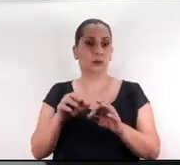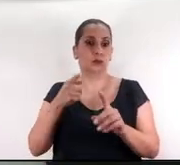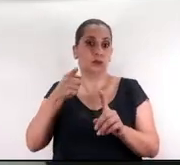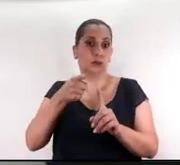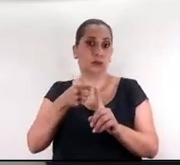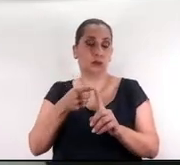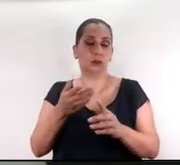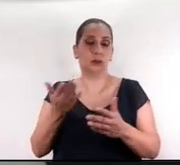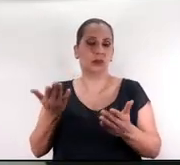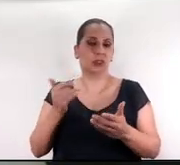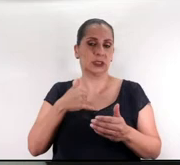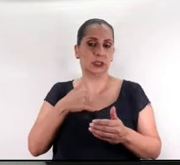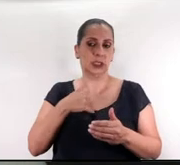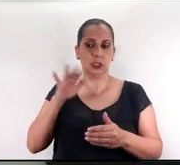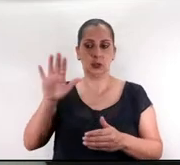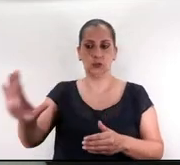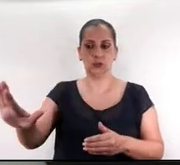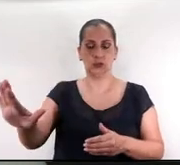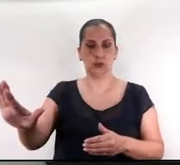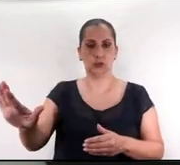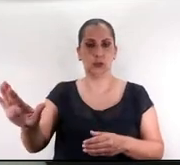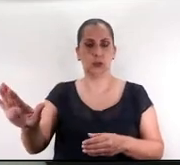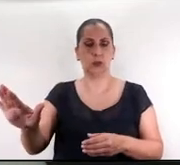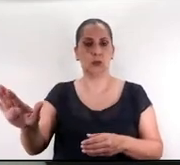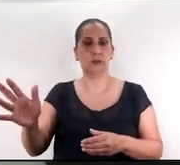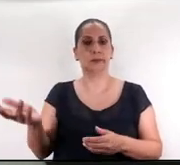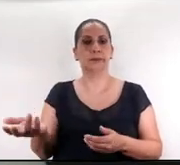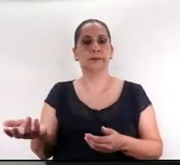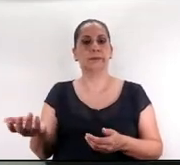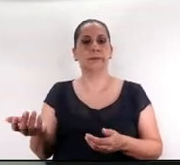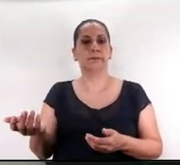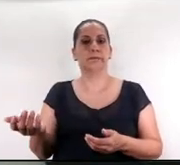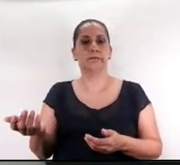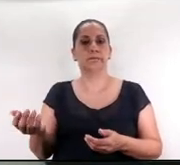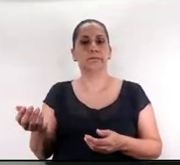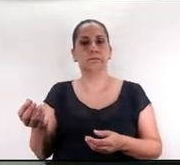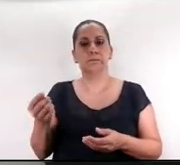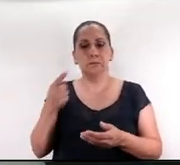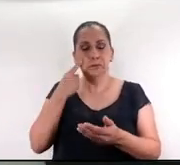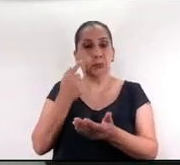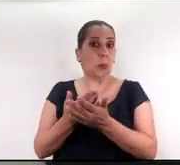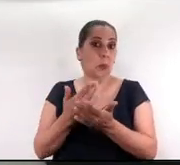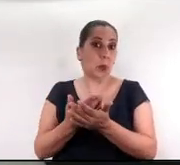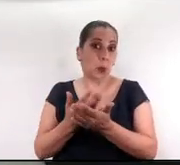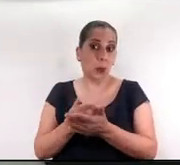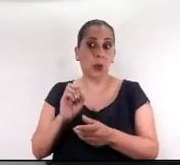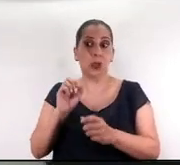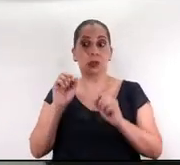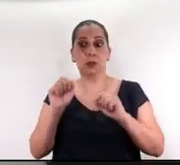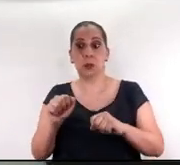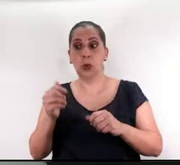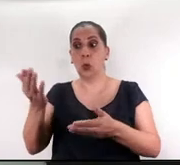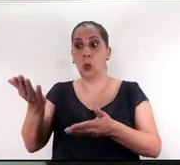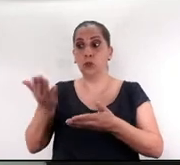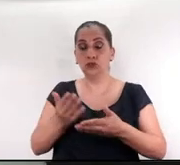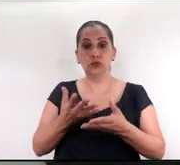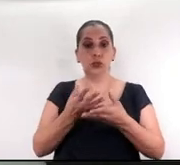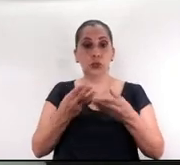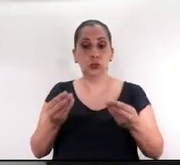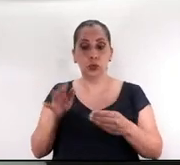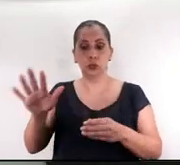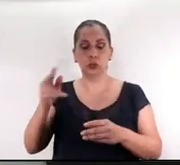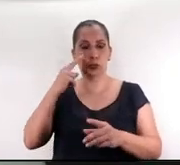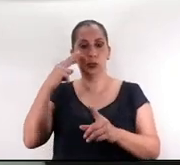es poder obtener de parte suya, don Rodolfo, pues algún tipo de propuesta o solución que se está planteando desde